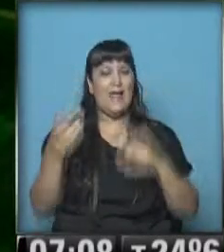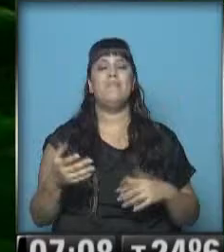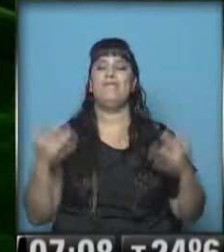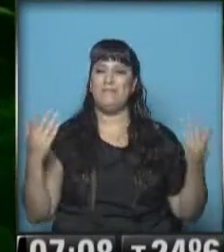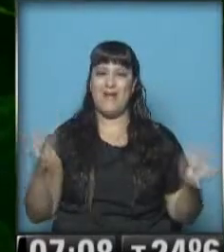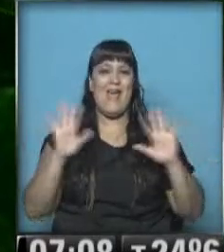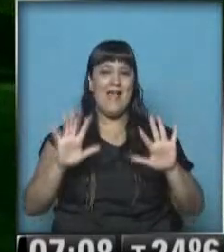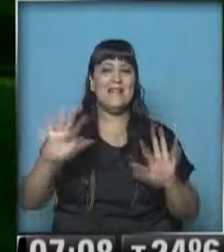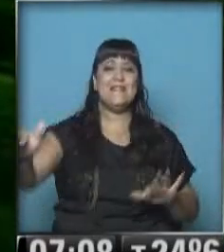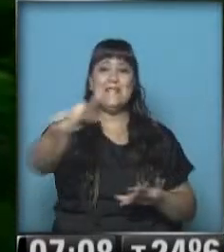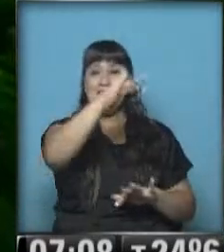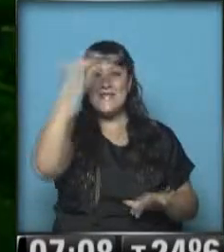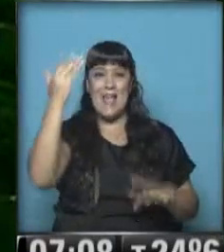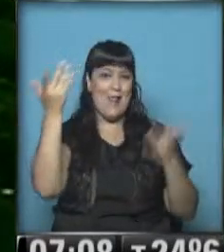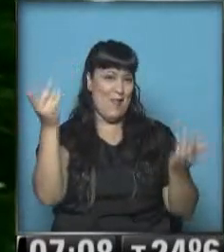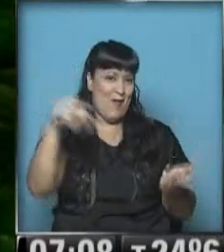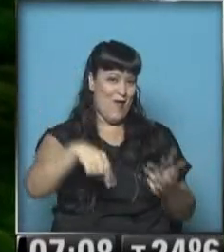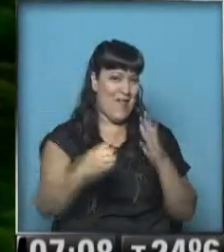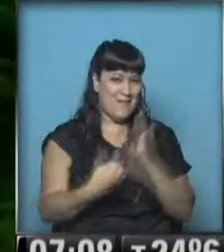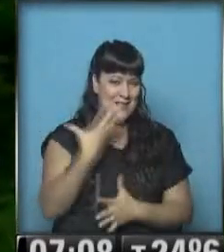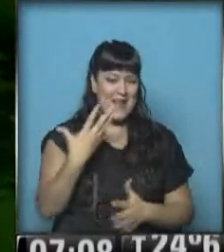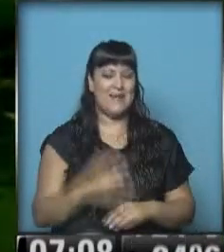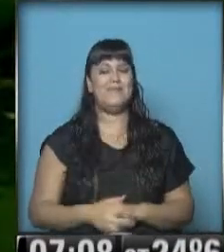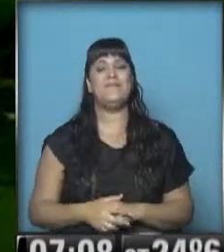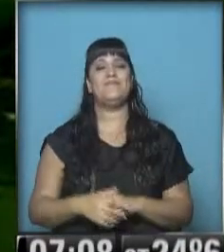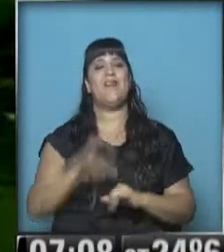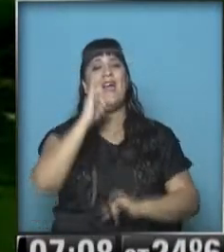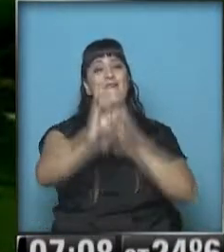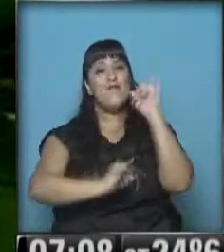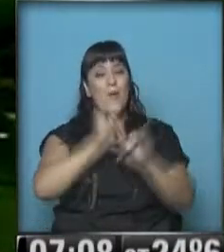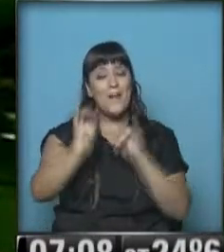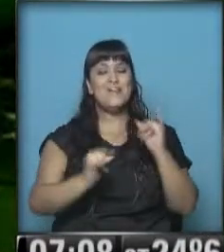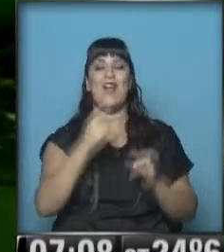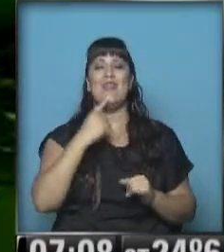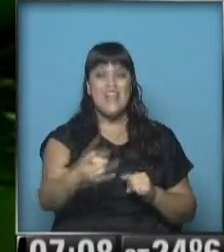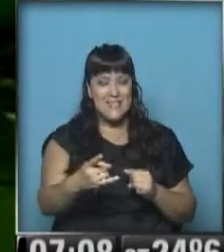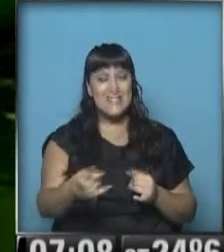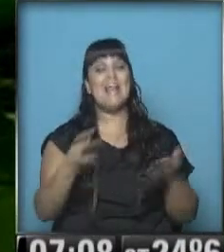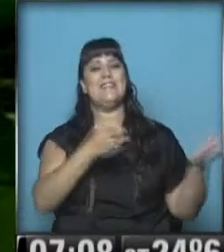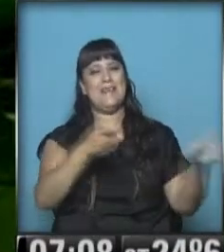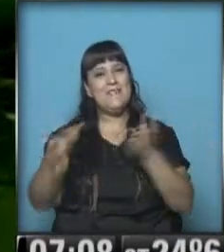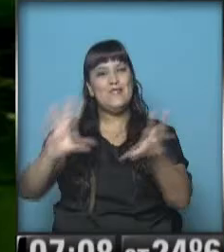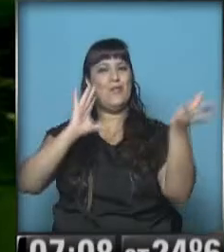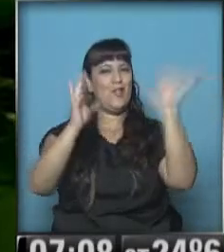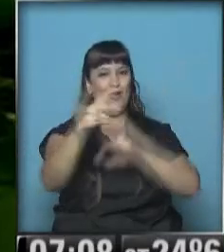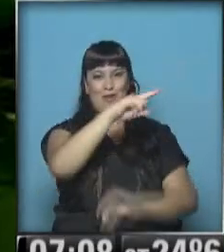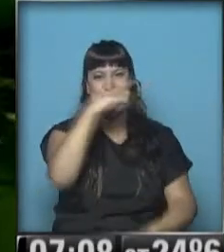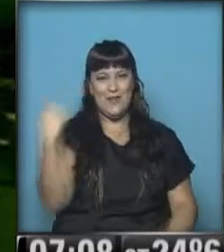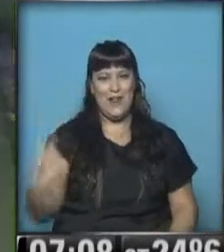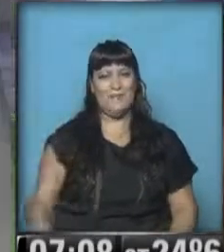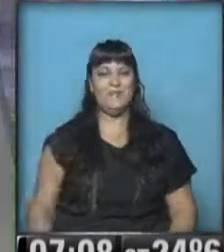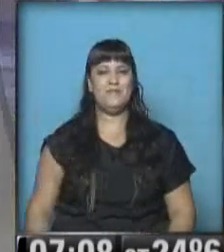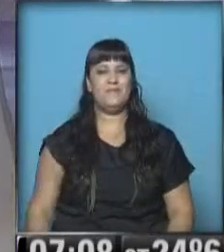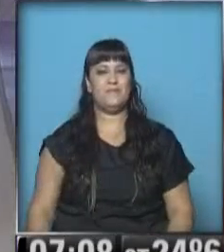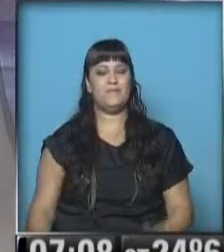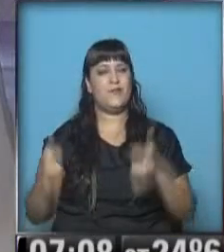el cielazo que nos recibe esta mañana. La información es de la Oficina de Pronósticos del Servicio Meteorológico Nacional. Bien,